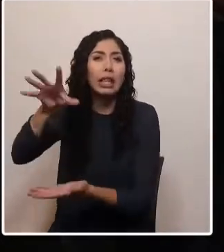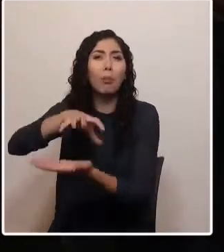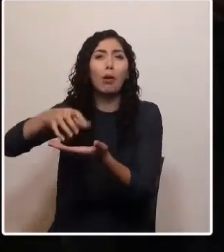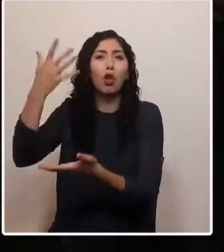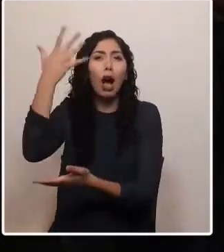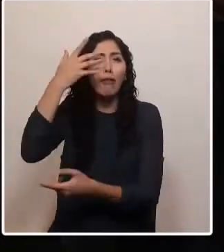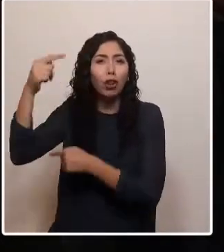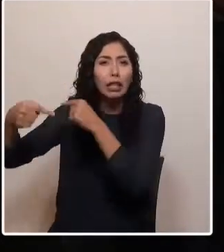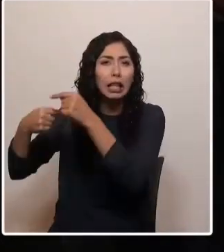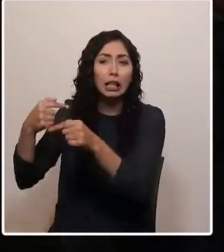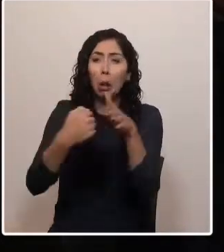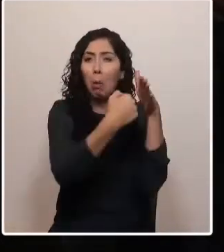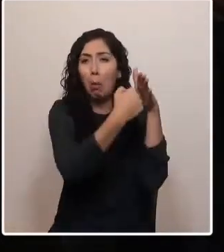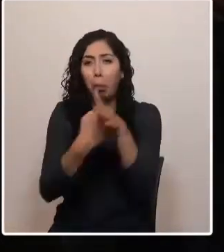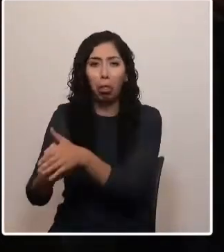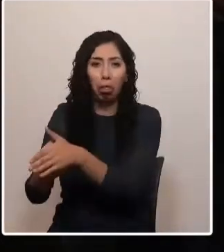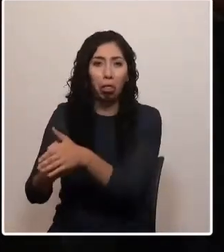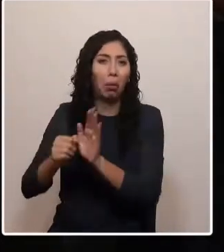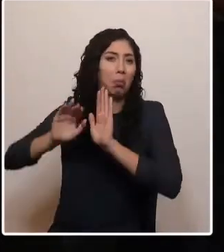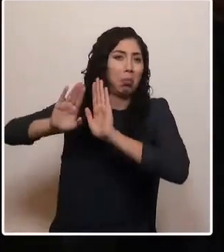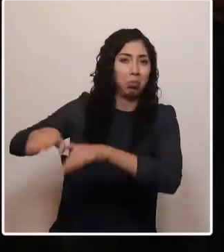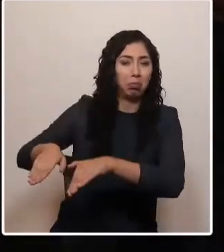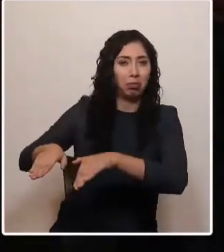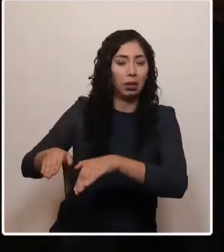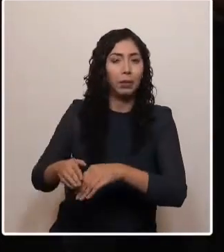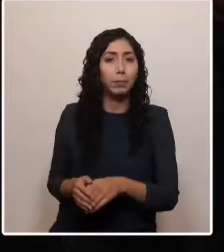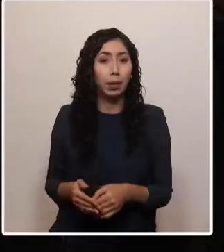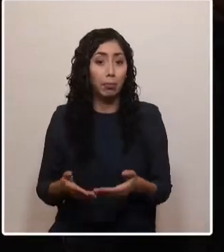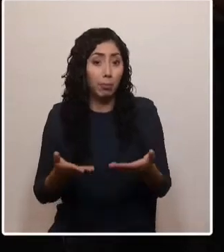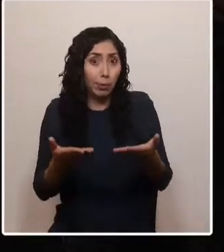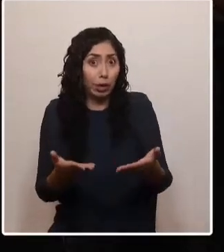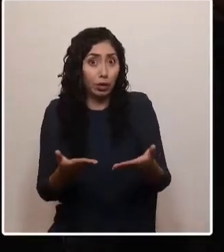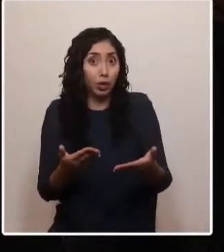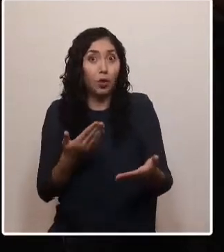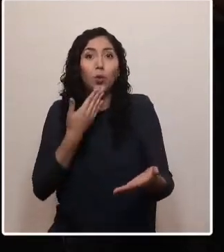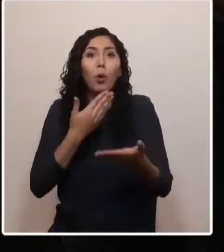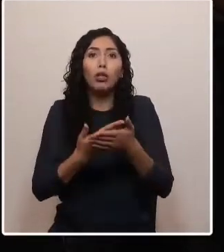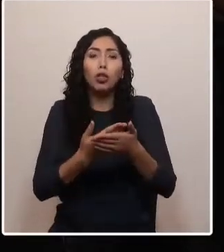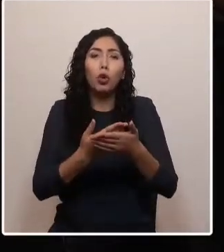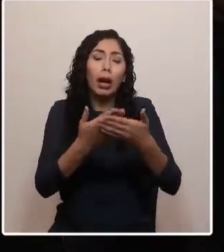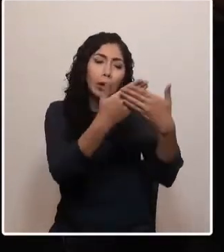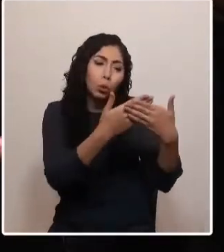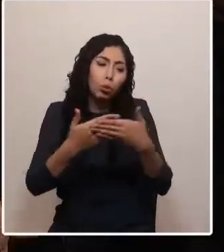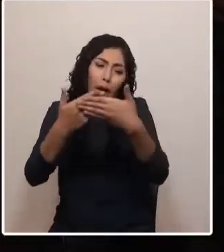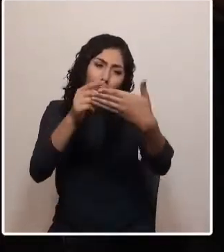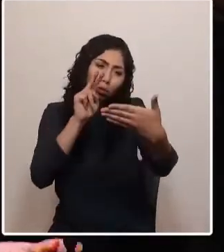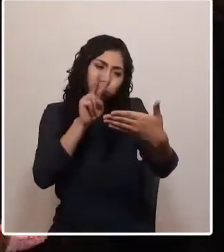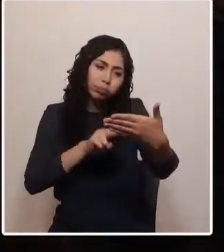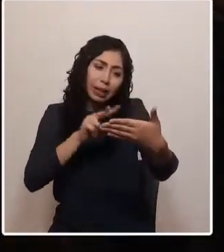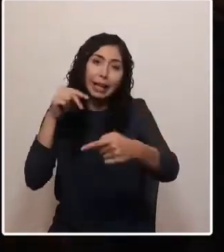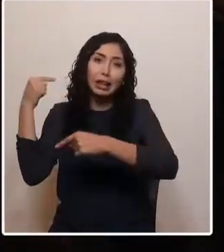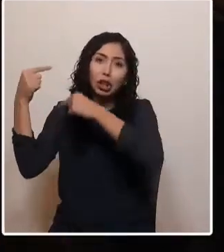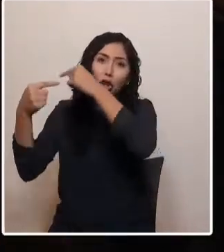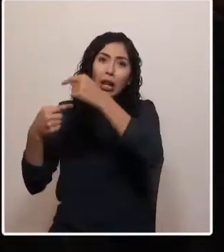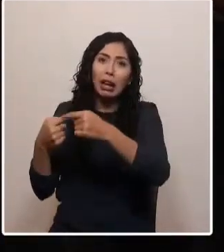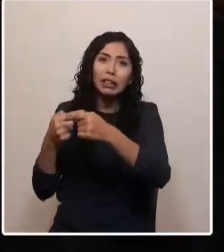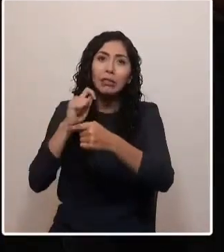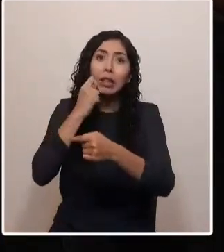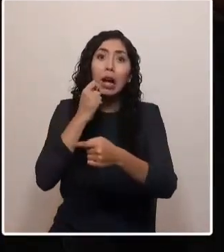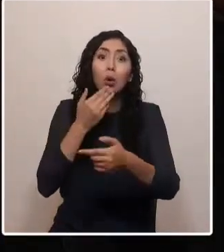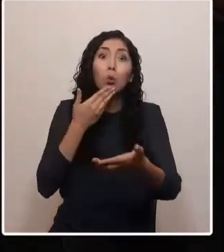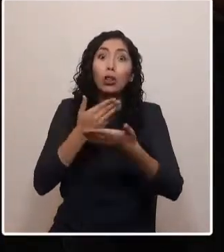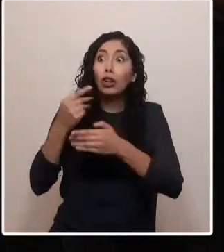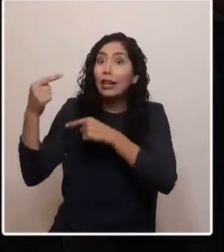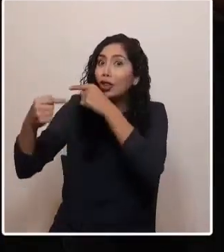los pueblos de todo el mundo. Por algo, cuando estudiamos historia, estudiamos los pueblos originarios como al comienzo de la historia. Por algo